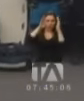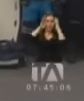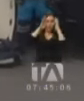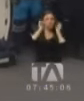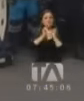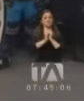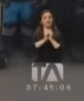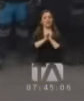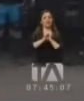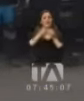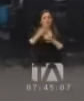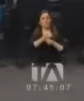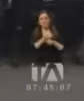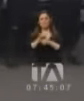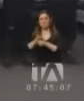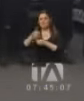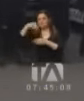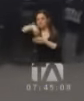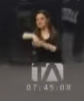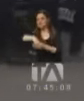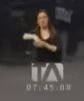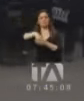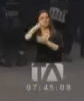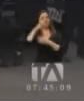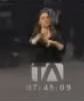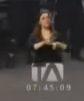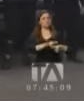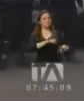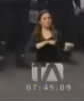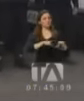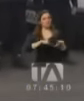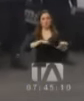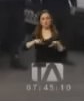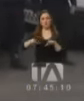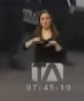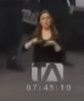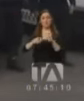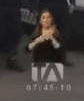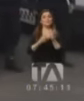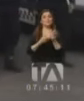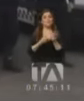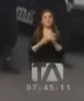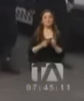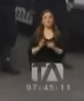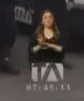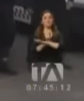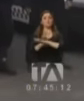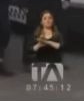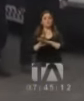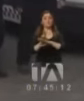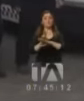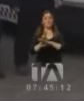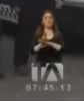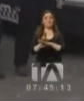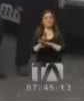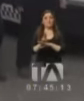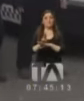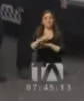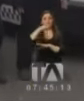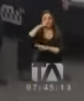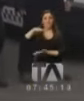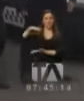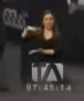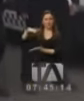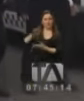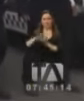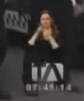en la parte interior, verificando sobre todo lo que es los lugares de donde se está manipulando y se utiliza el gas, las